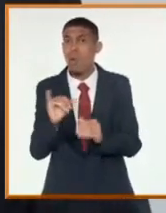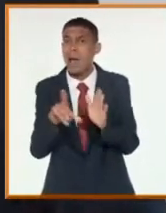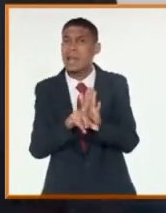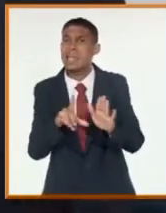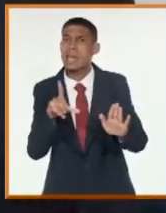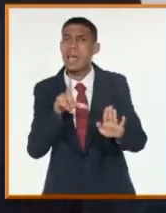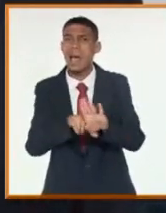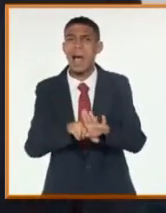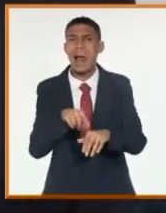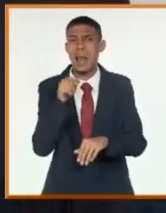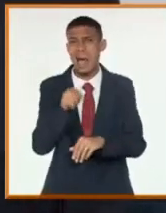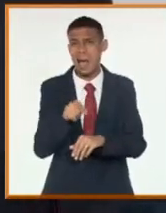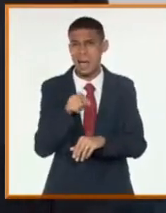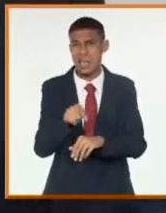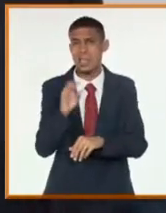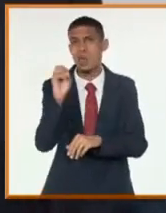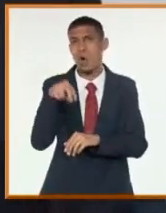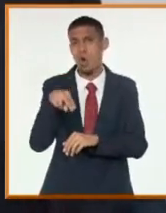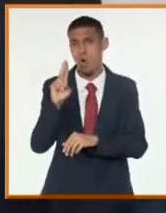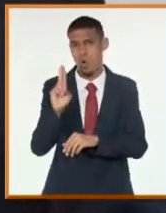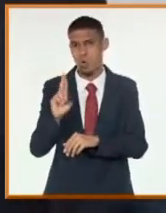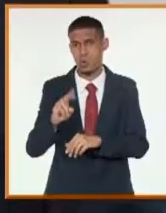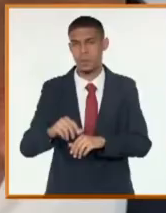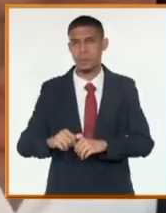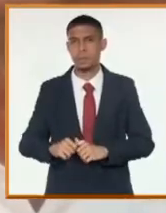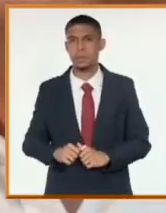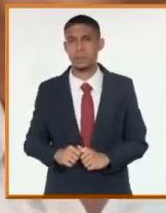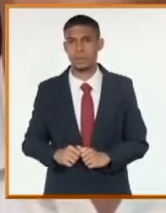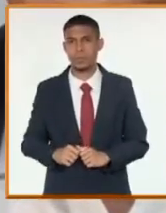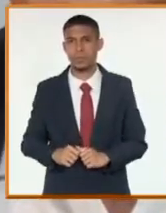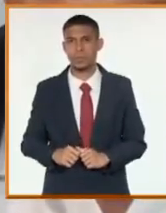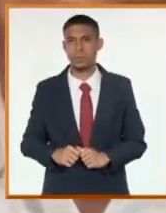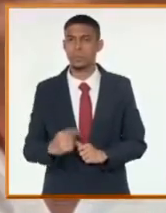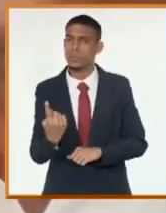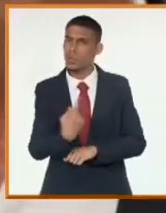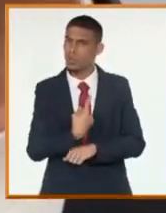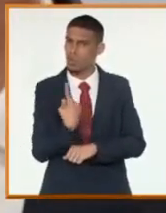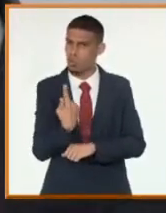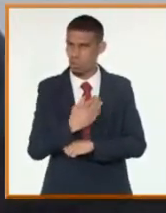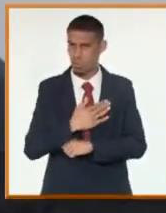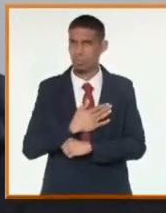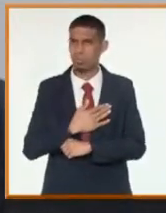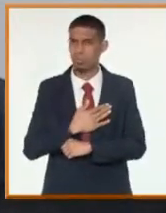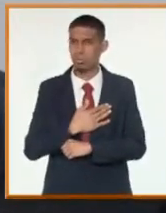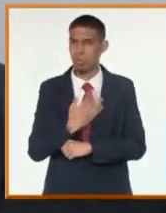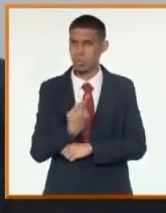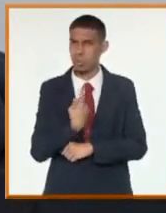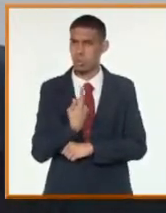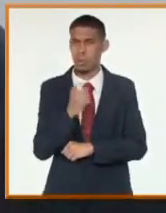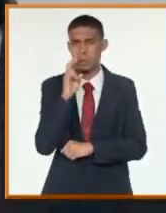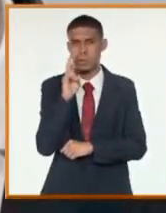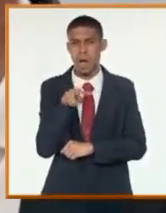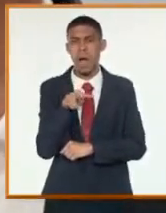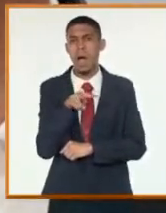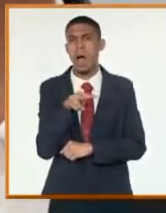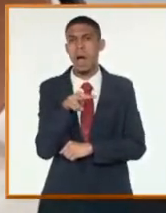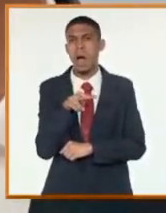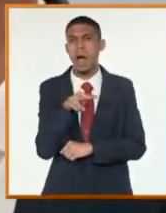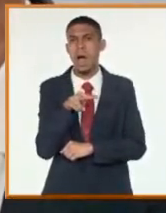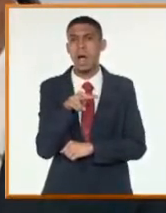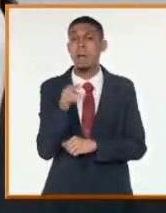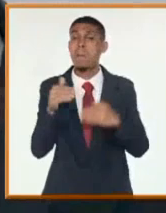que ha existido alrededor de esto. Nosotros, percibimos que la presencia de Cuba